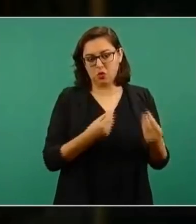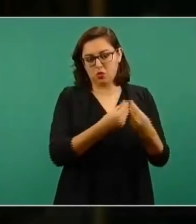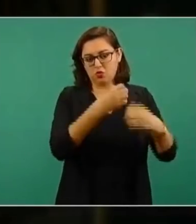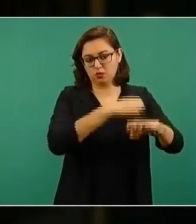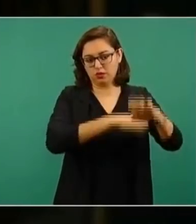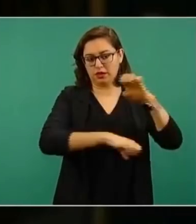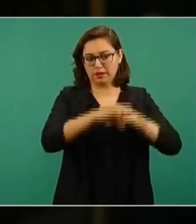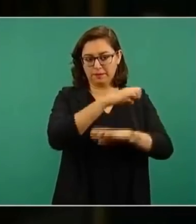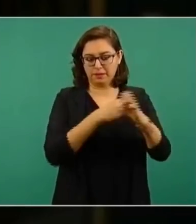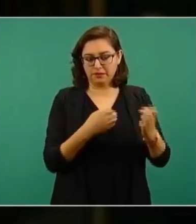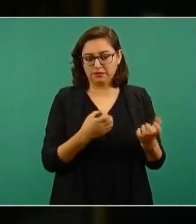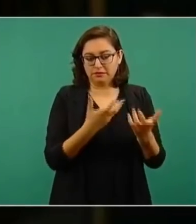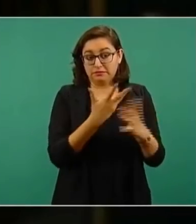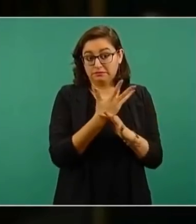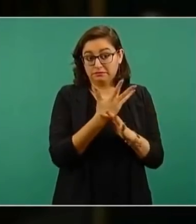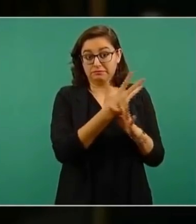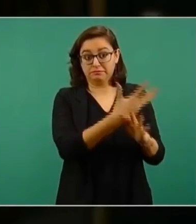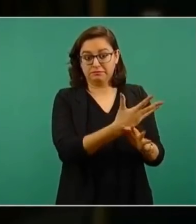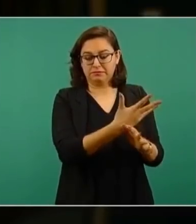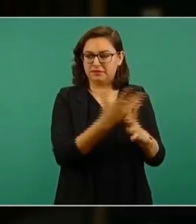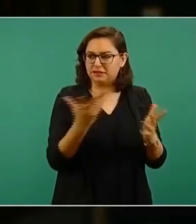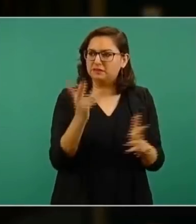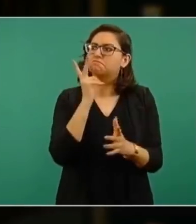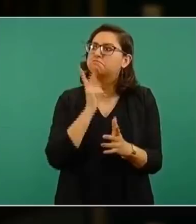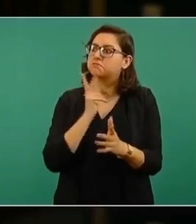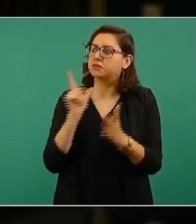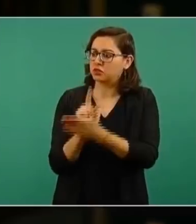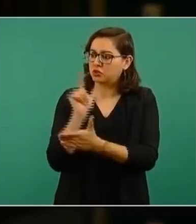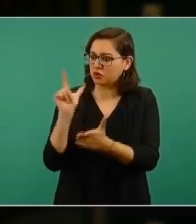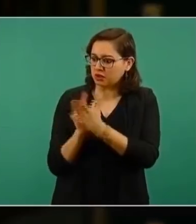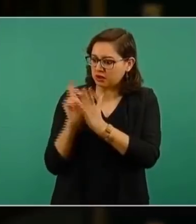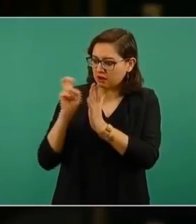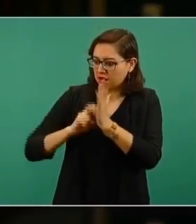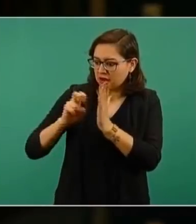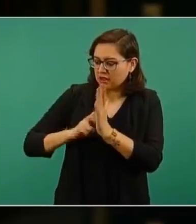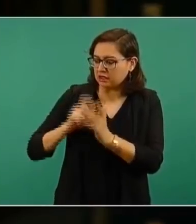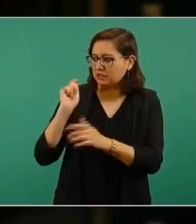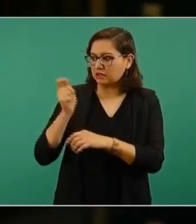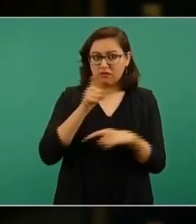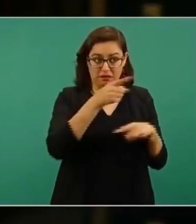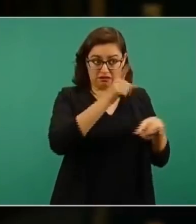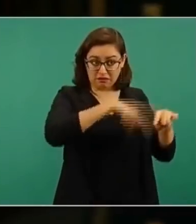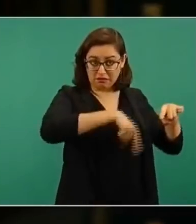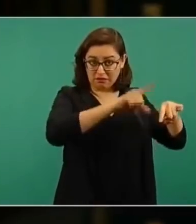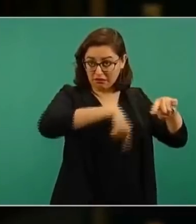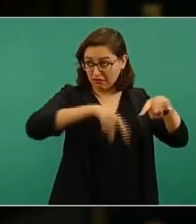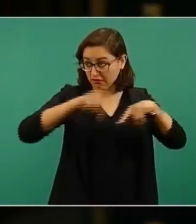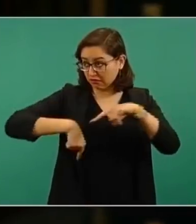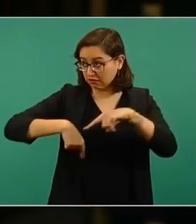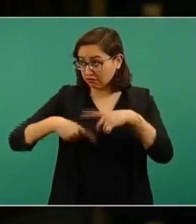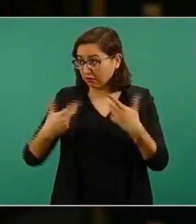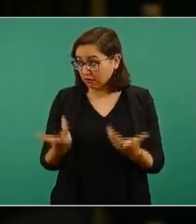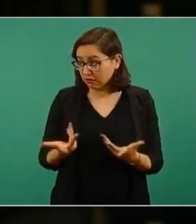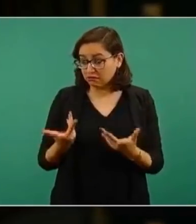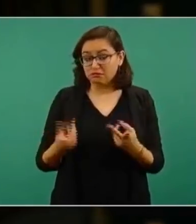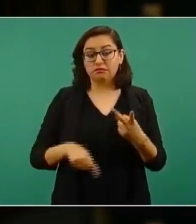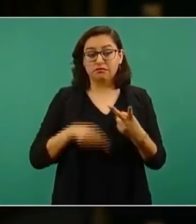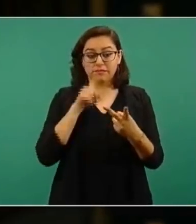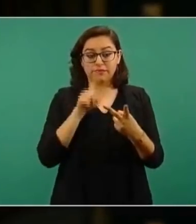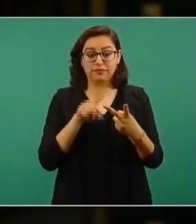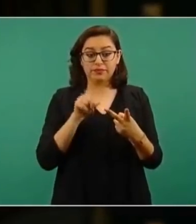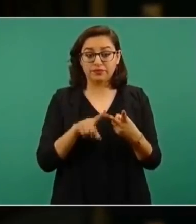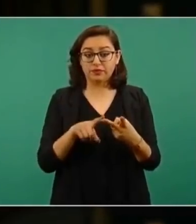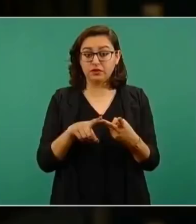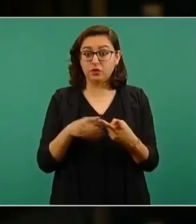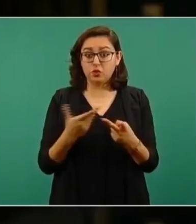empresas, plantean que esto implicaría una especie de expropiaciones. Y preguntarle en otro tema, ¿cuándo y dónde